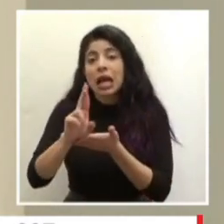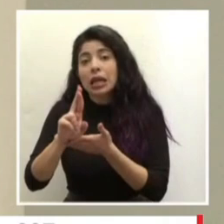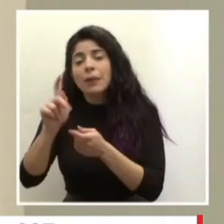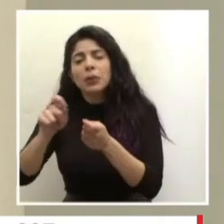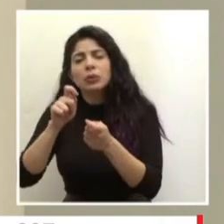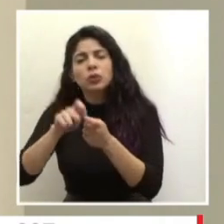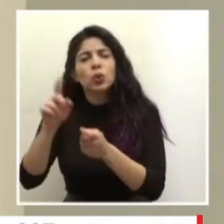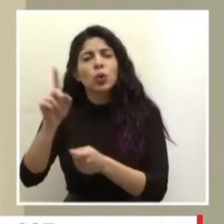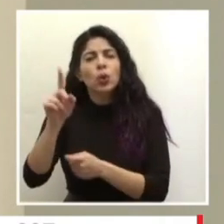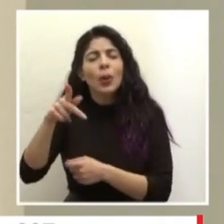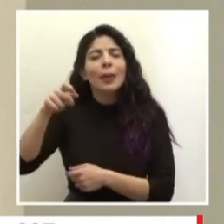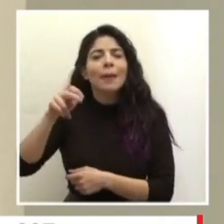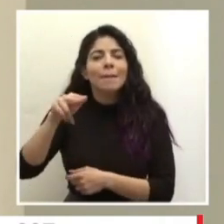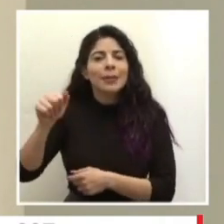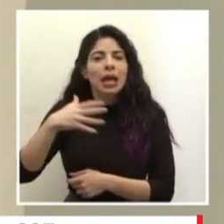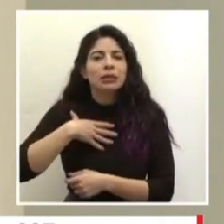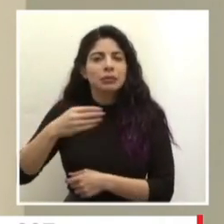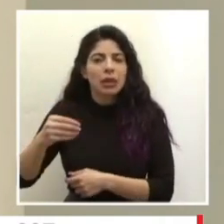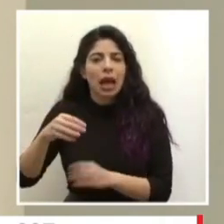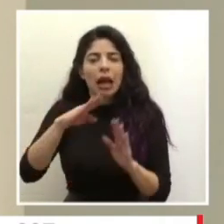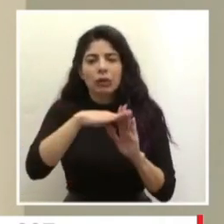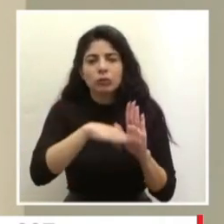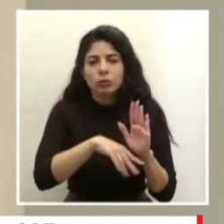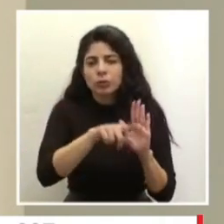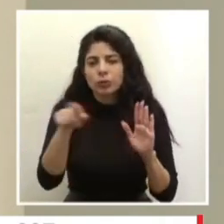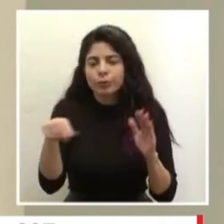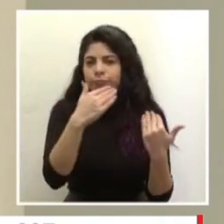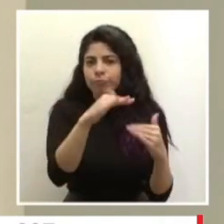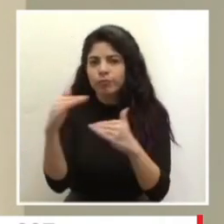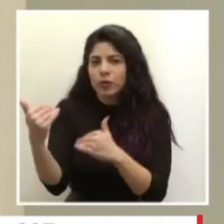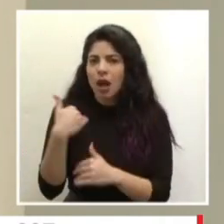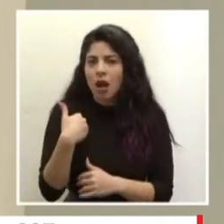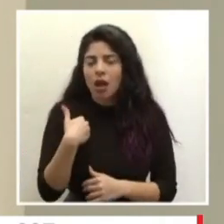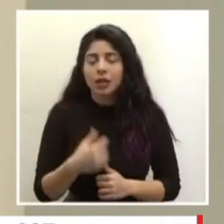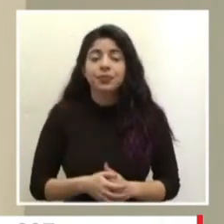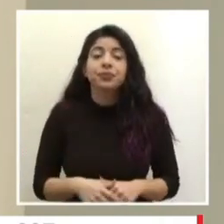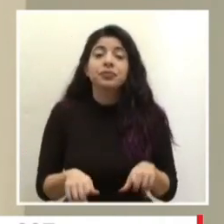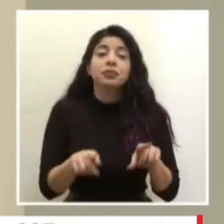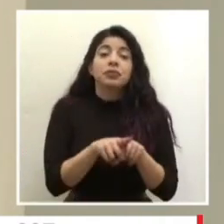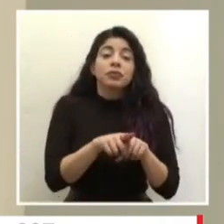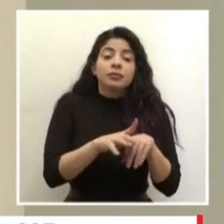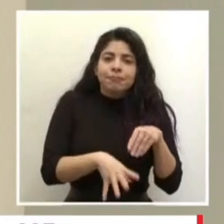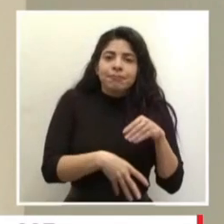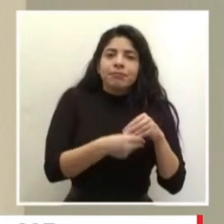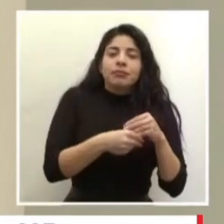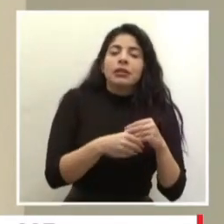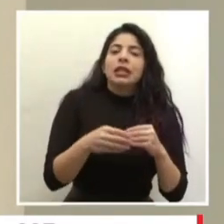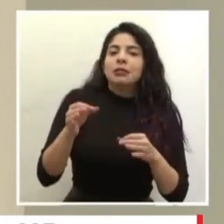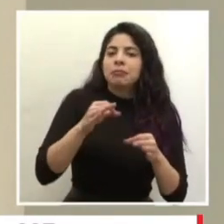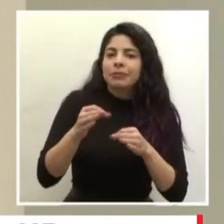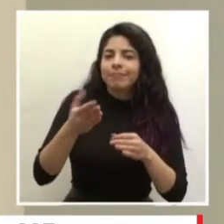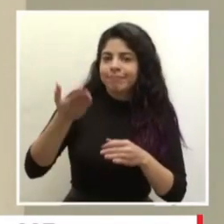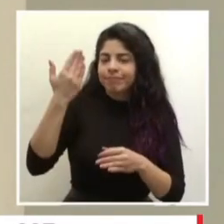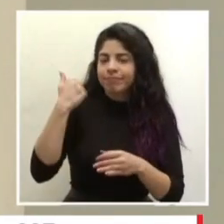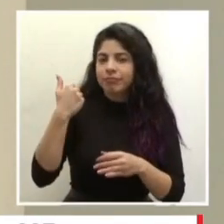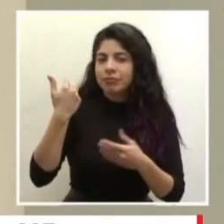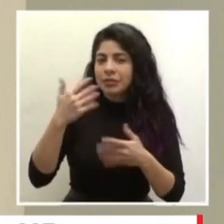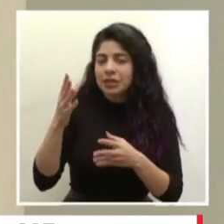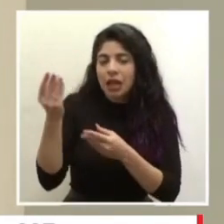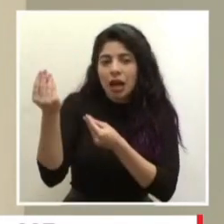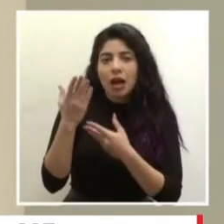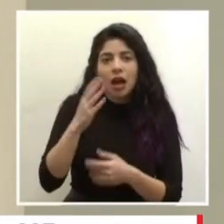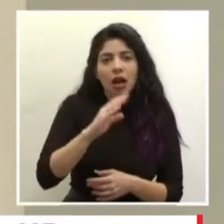de Peñas Blancas. También reforzando o dándole continuidad al mensaje que nos transmitió